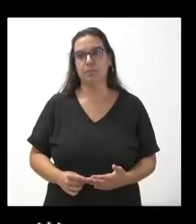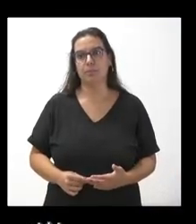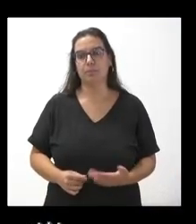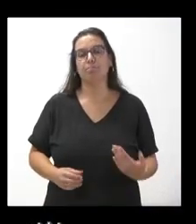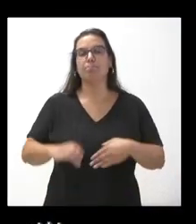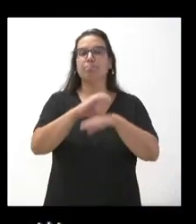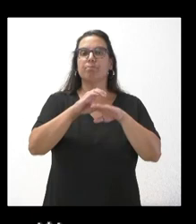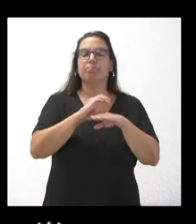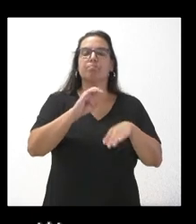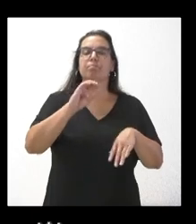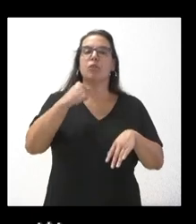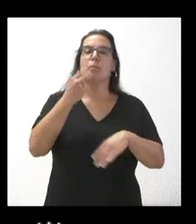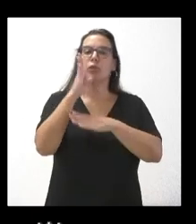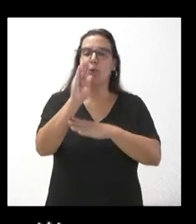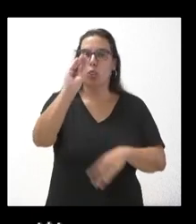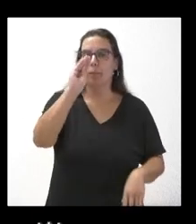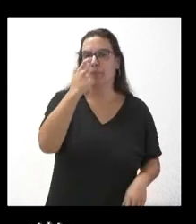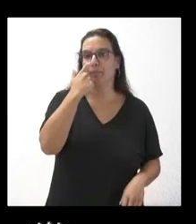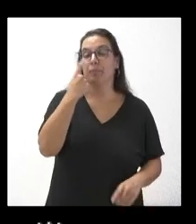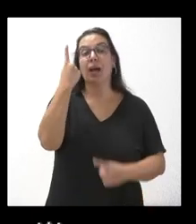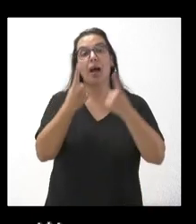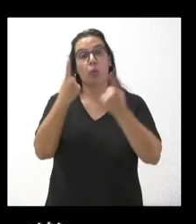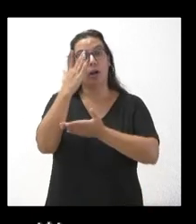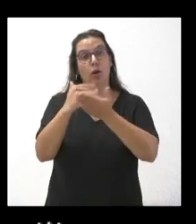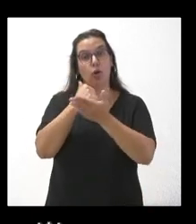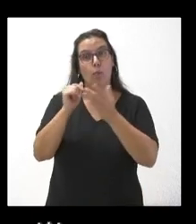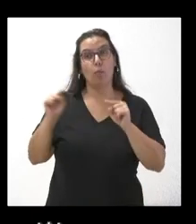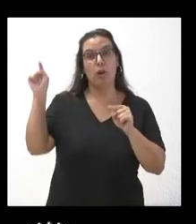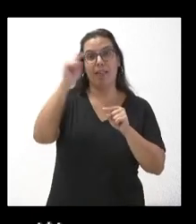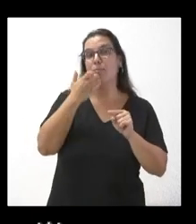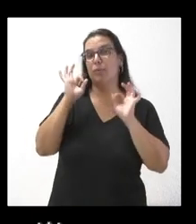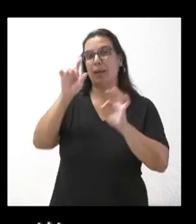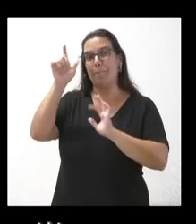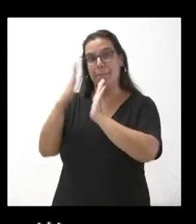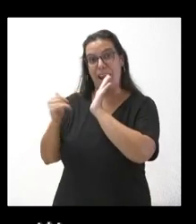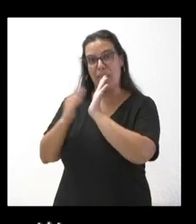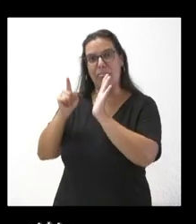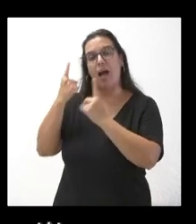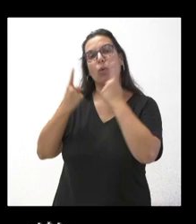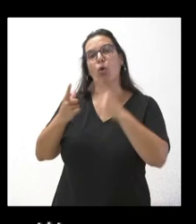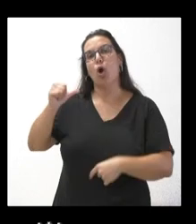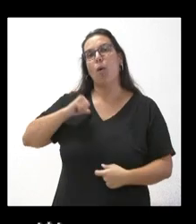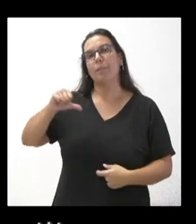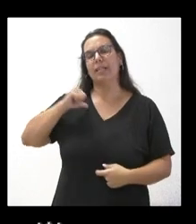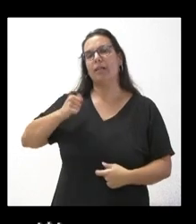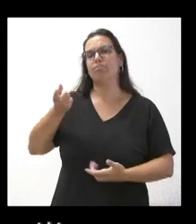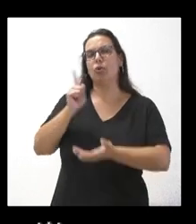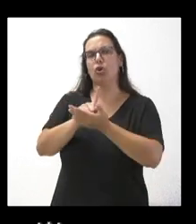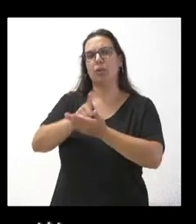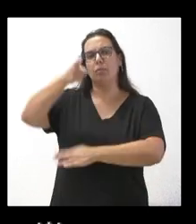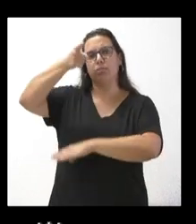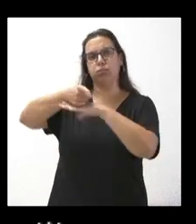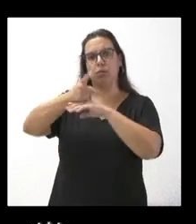Consejero Carriedo, en algunas comunidades autónomas, concretamente en Valencia, hay hospitales que han vuelto a decretar la obligatoriedad del uso de